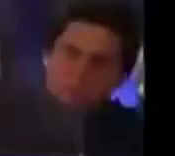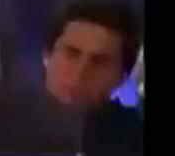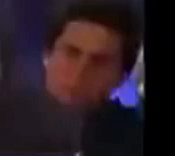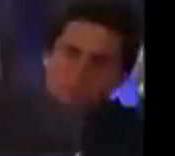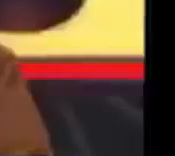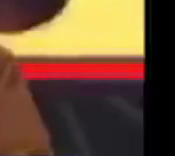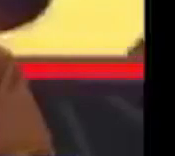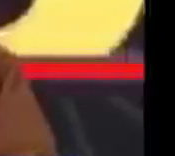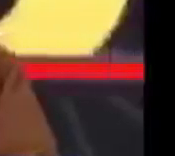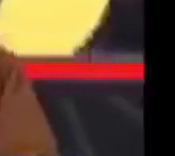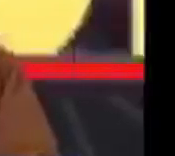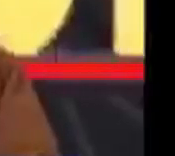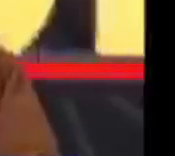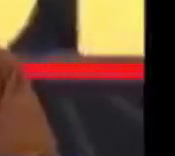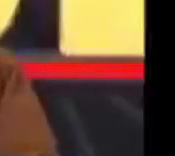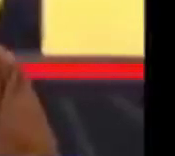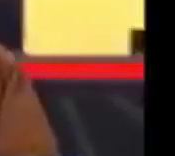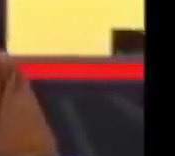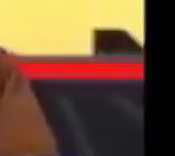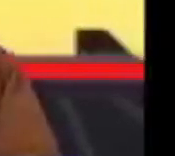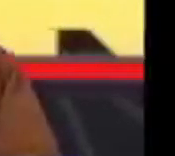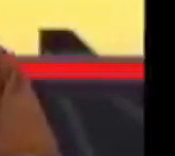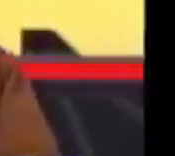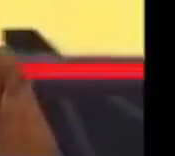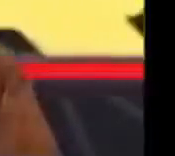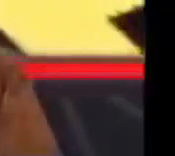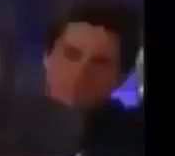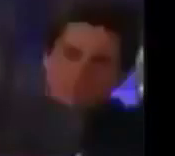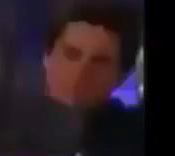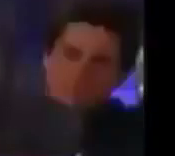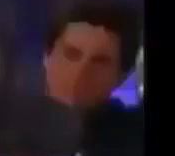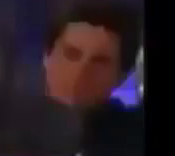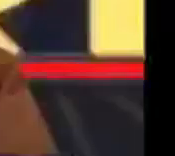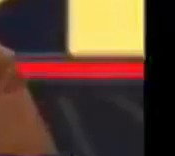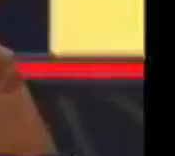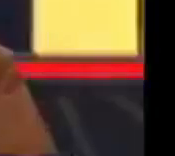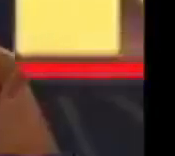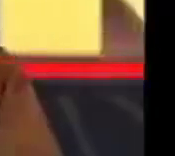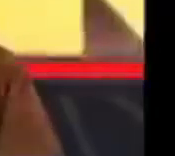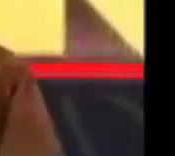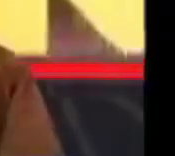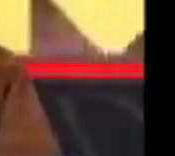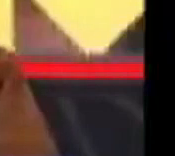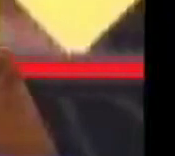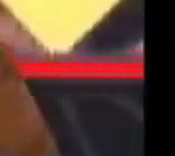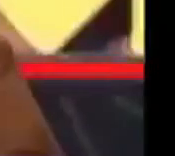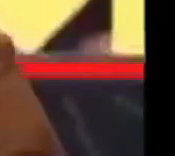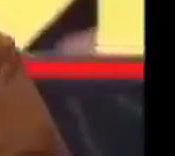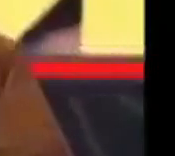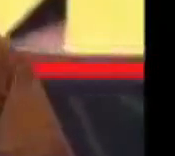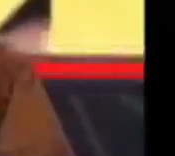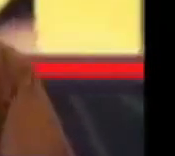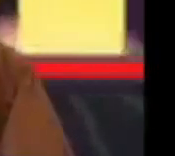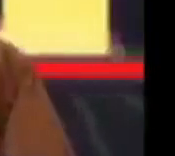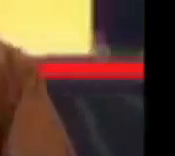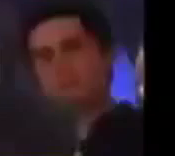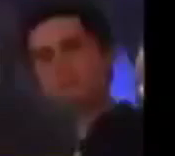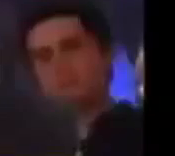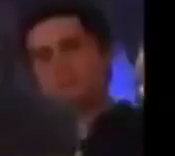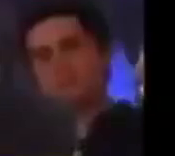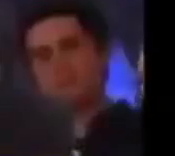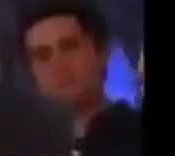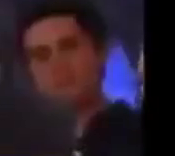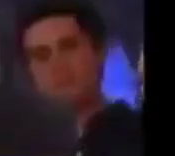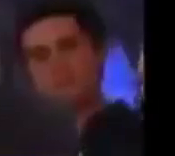verdad judicial. No entendió lo que expliqué. Yo dije que era una ficción jurídica. No estoy diciendo que la realidad sea eso, que estuviera escondido en el closet. Es un fallo que se funda en